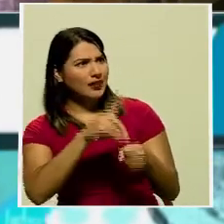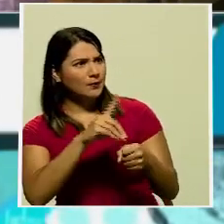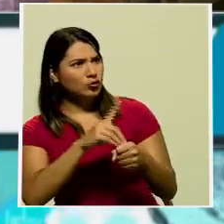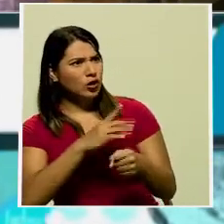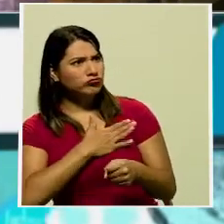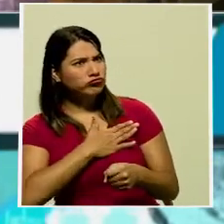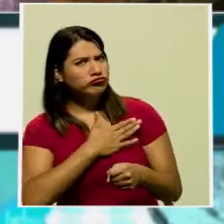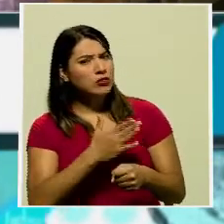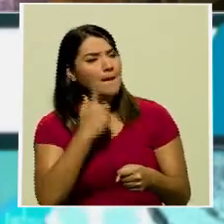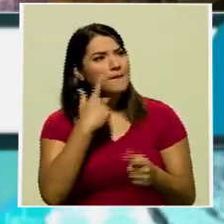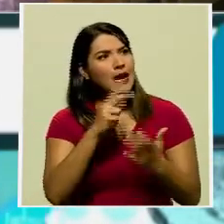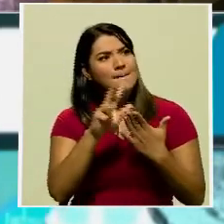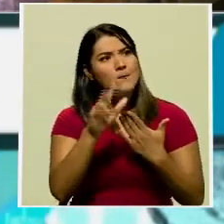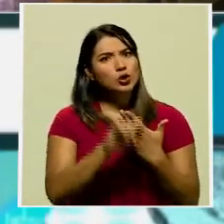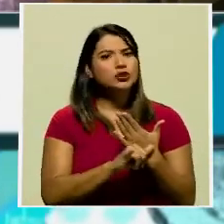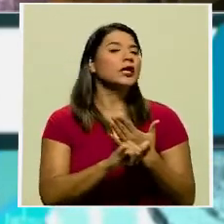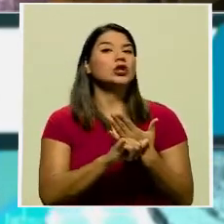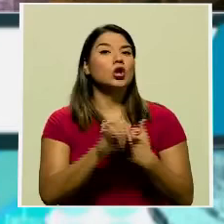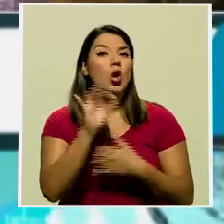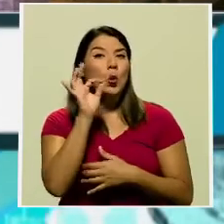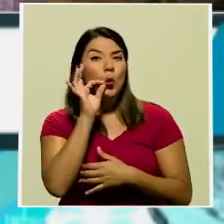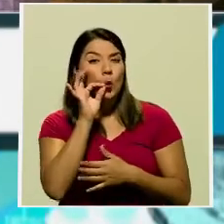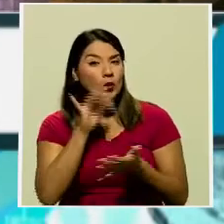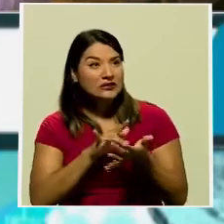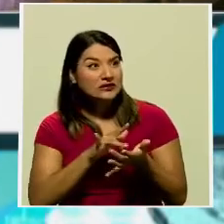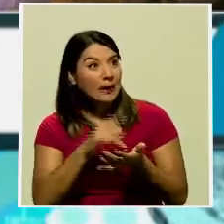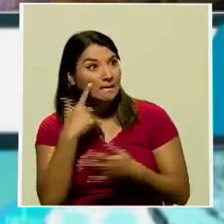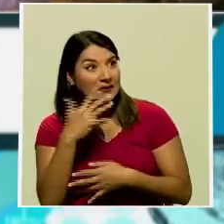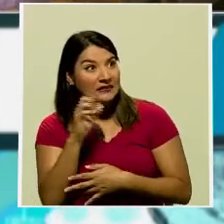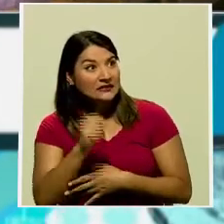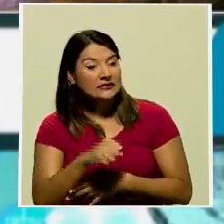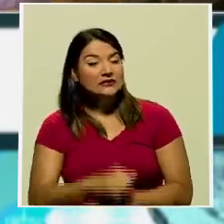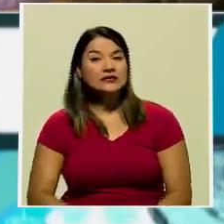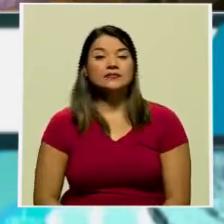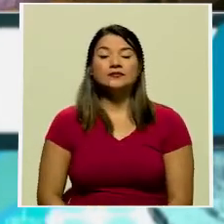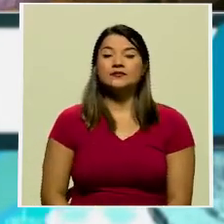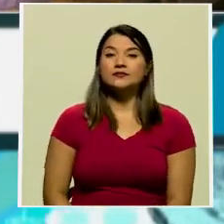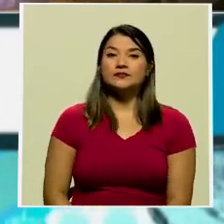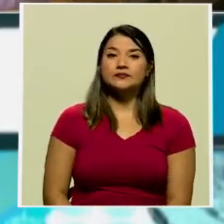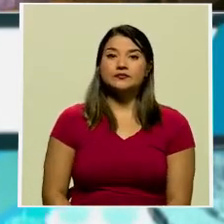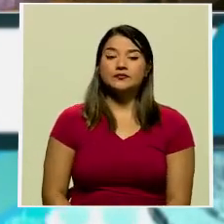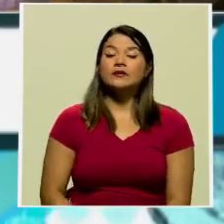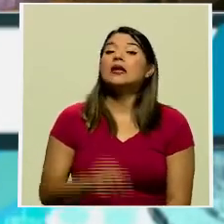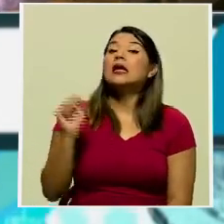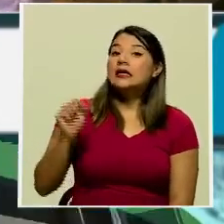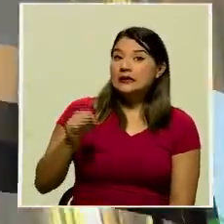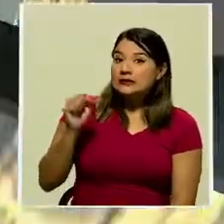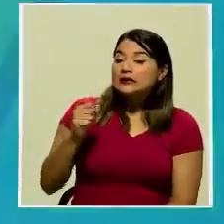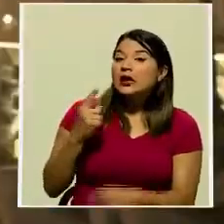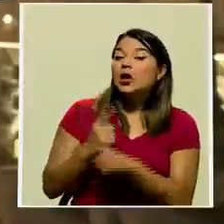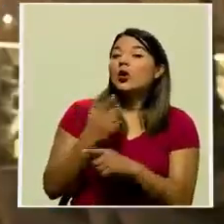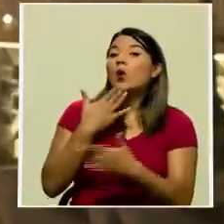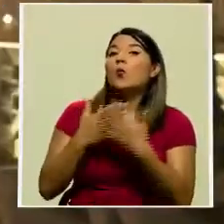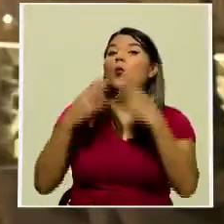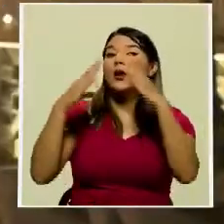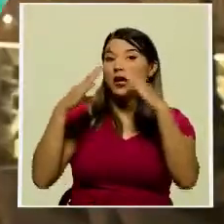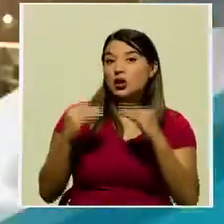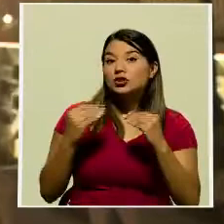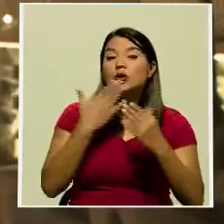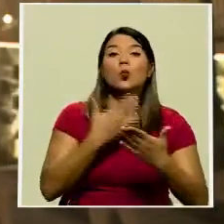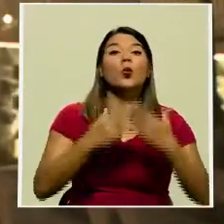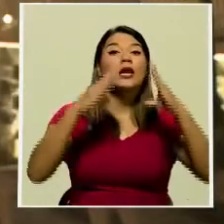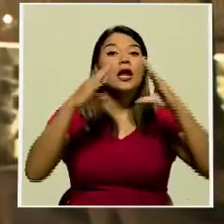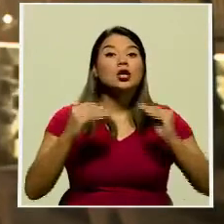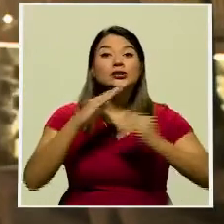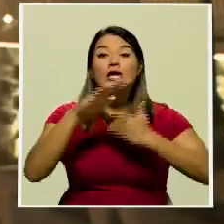cannabis medicinal? David, todo parece indicar que sí. Así es, Ernesto, buenas noches y por supuesto a todos los que